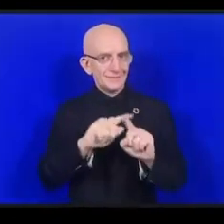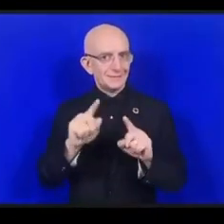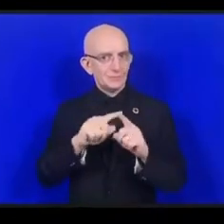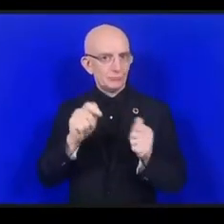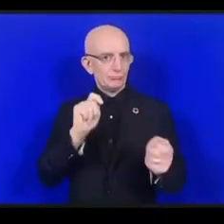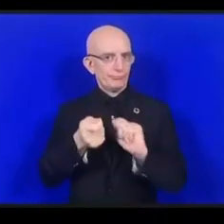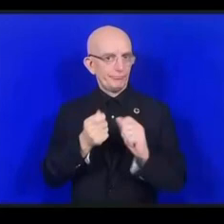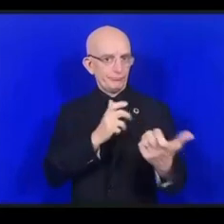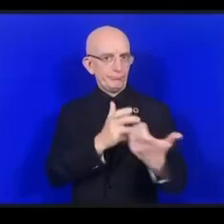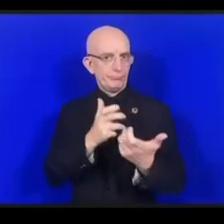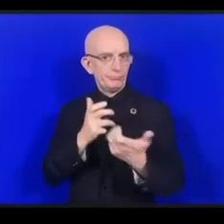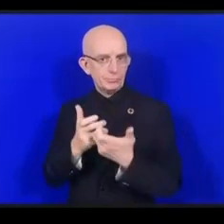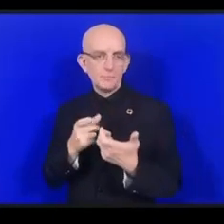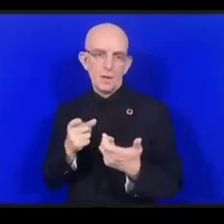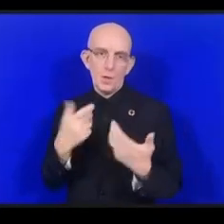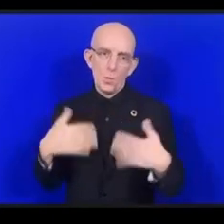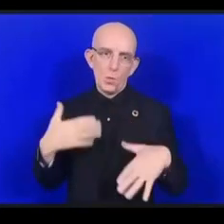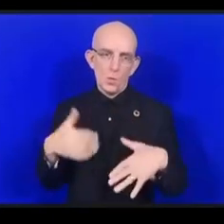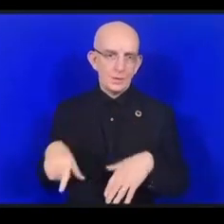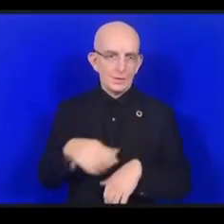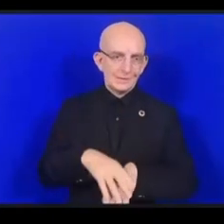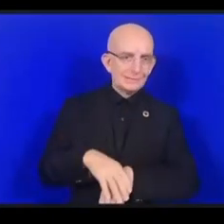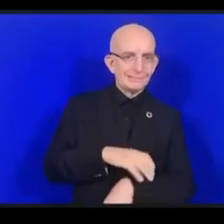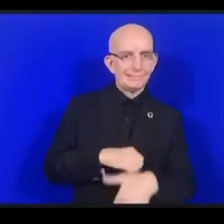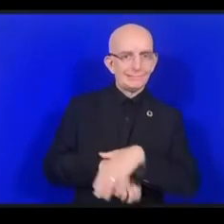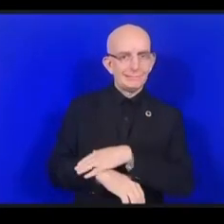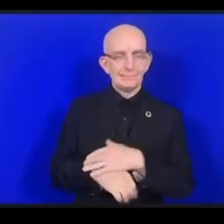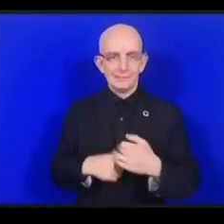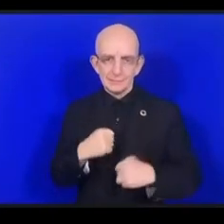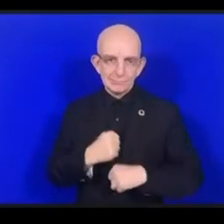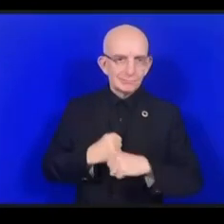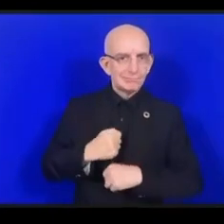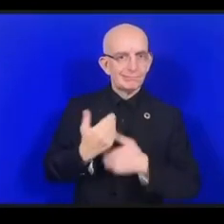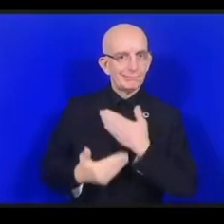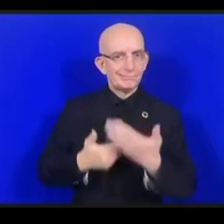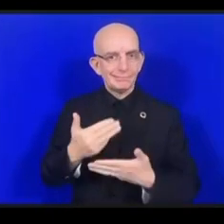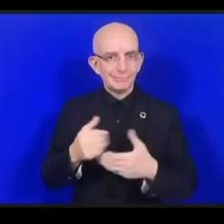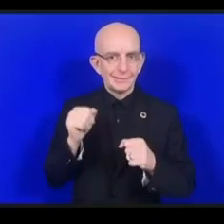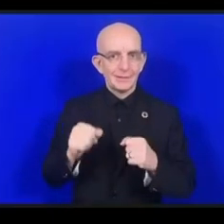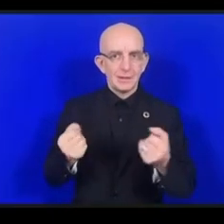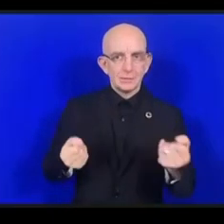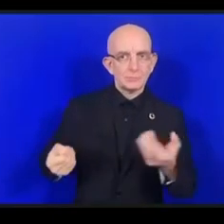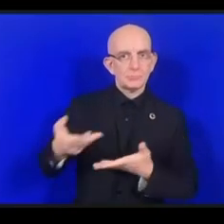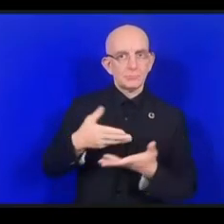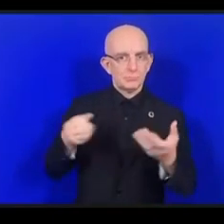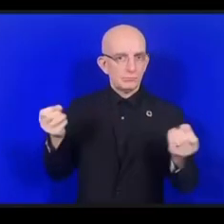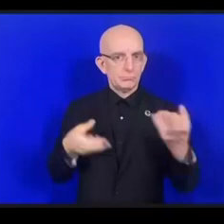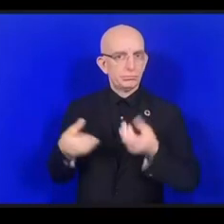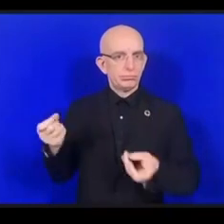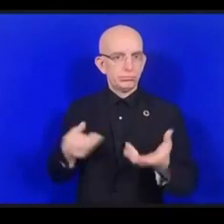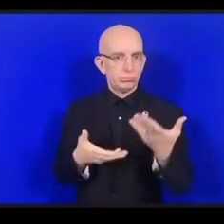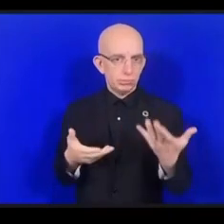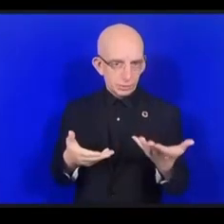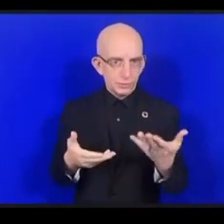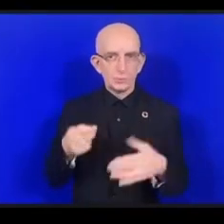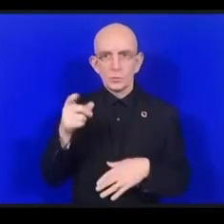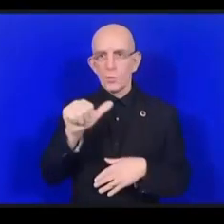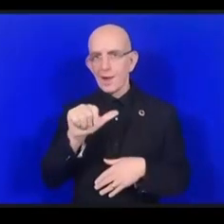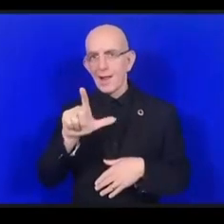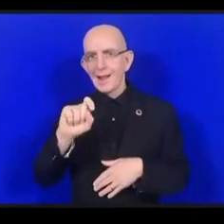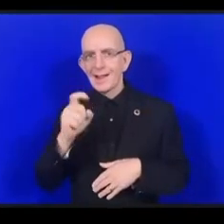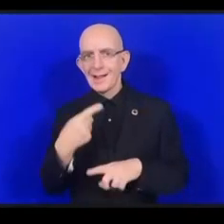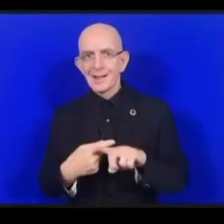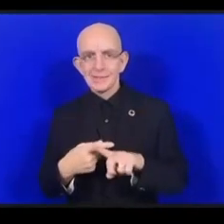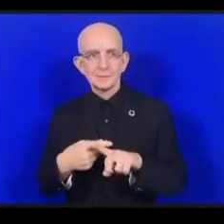ese esas aportaciones Alejandro alza la mano de suum y luego pasamos a Mark well